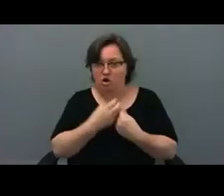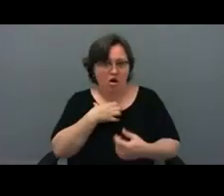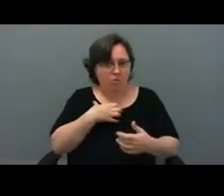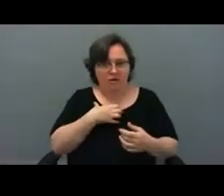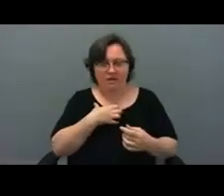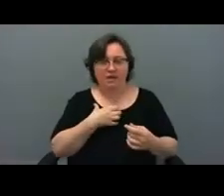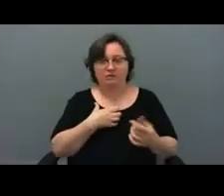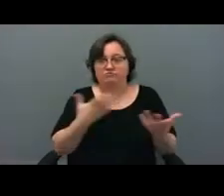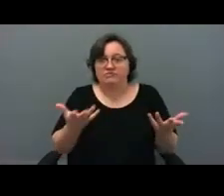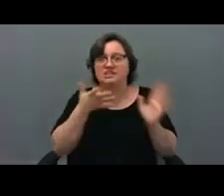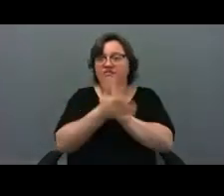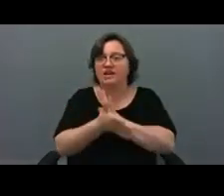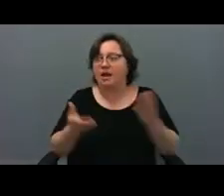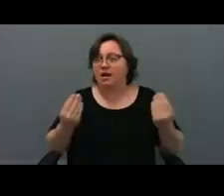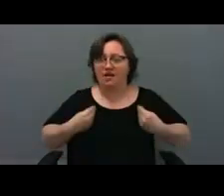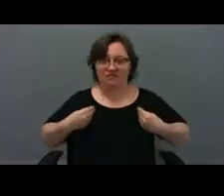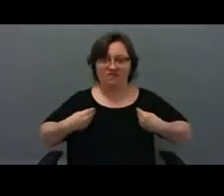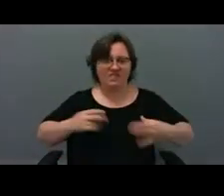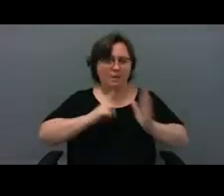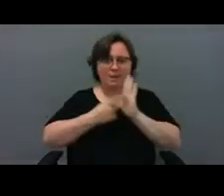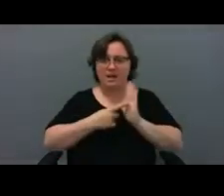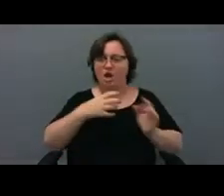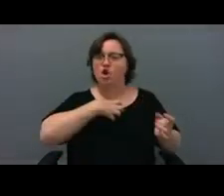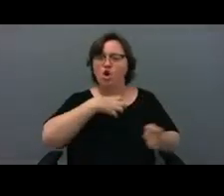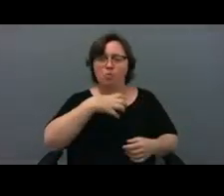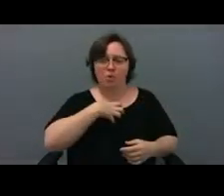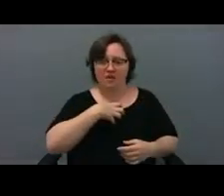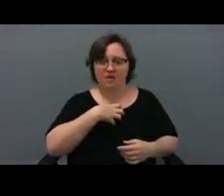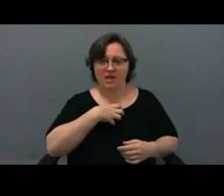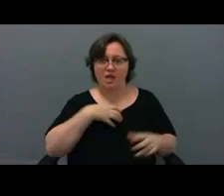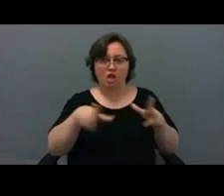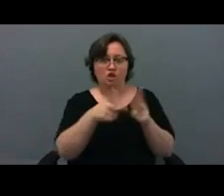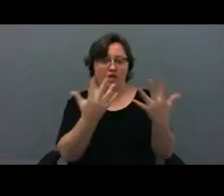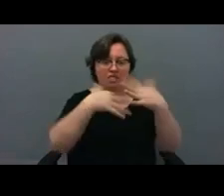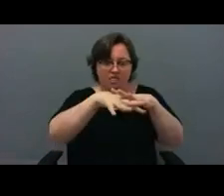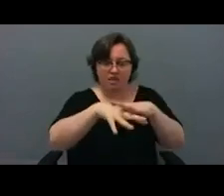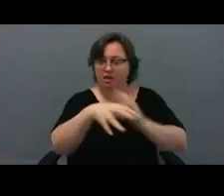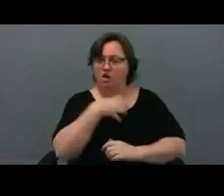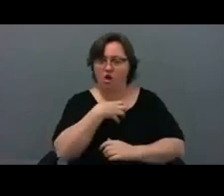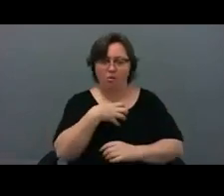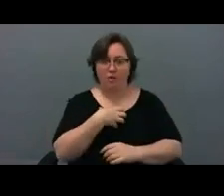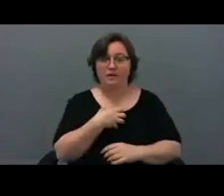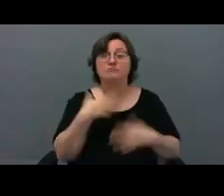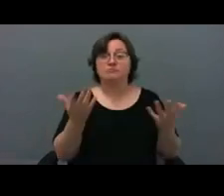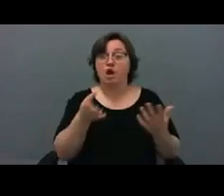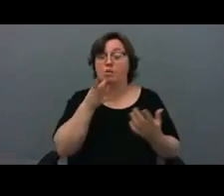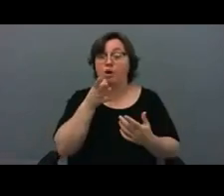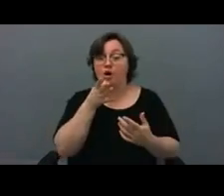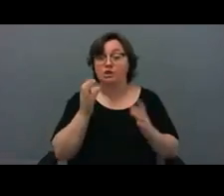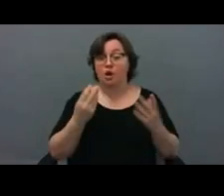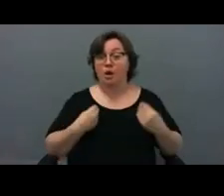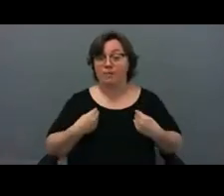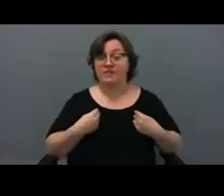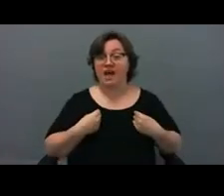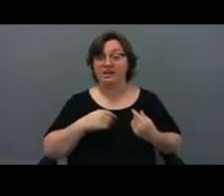en definitiva, desarrollarse plenamente y estar incluido en la comunidad. Porque esa es otra parte de la vida